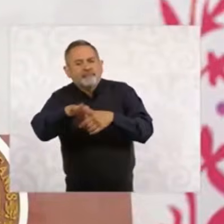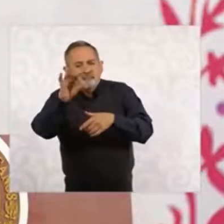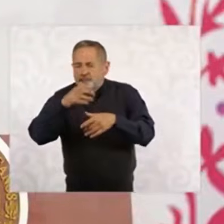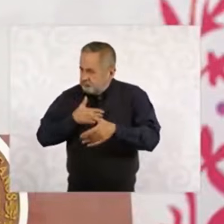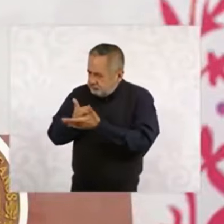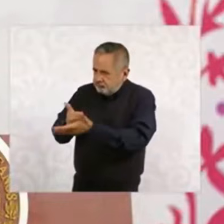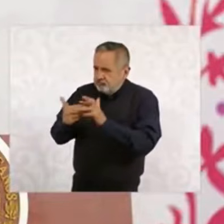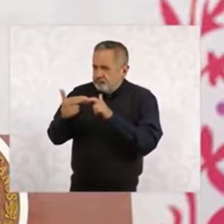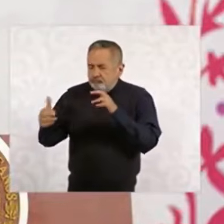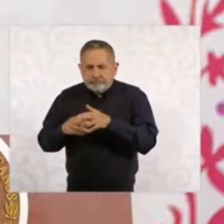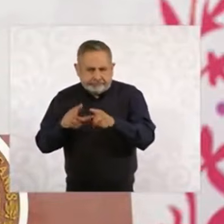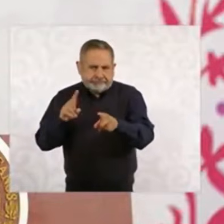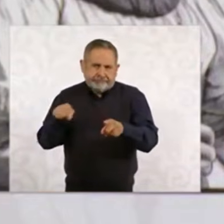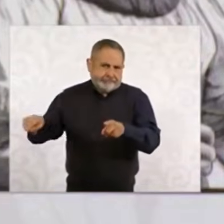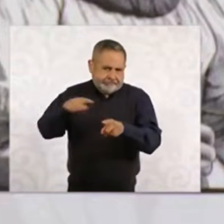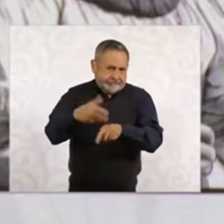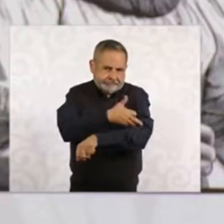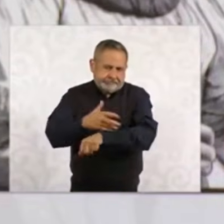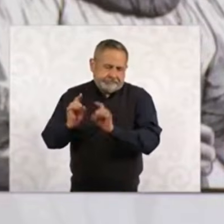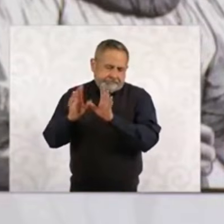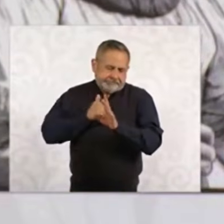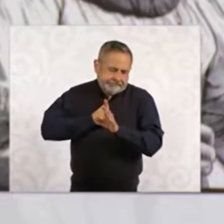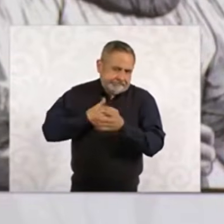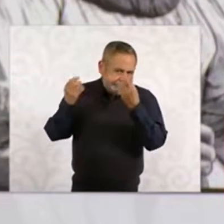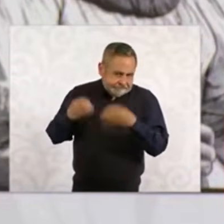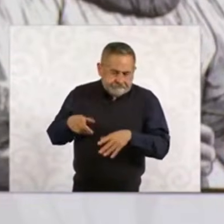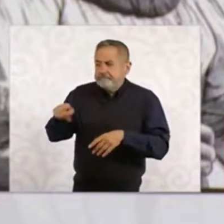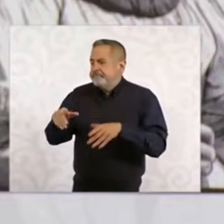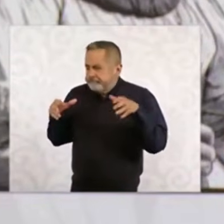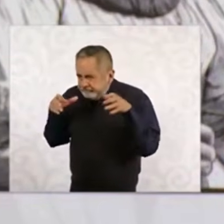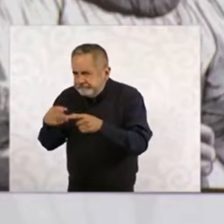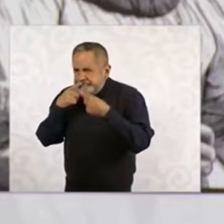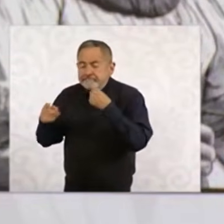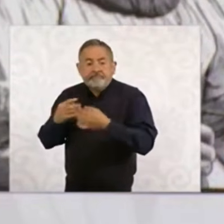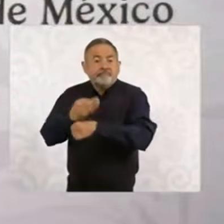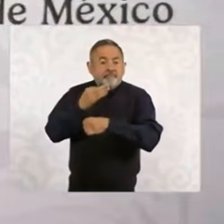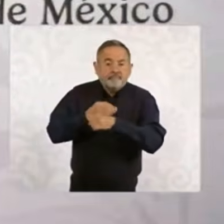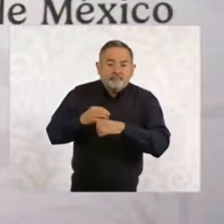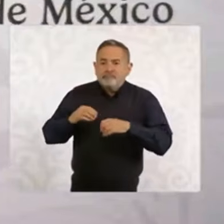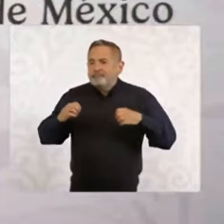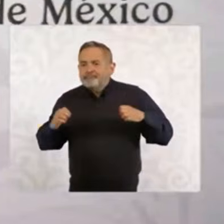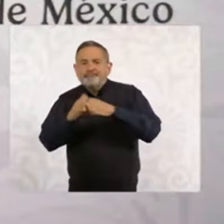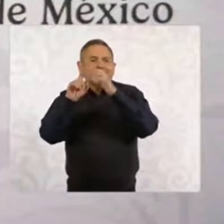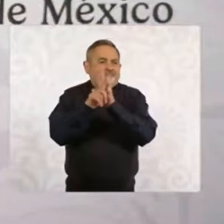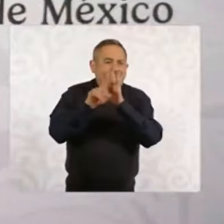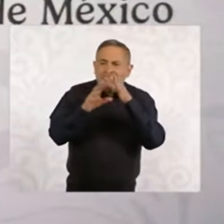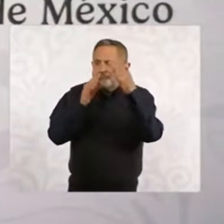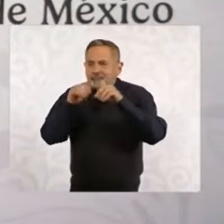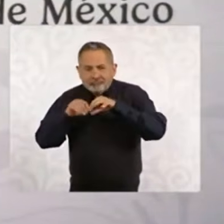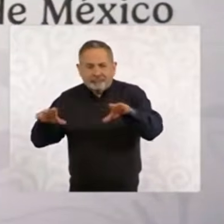que lamentablemente tienen una persona desaparecida, el trabajo que estamos haciendo de la alerta, el trabajo que estamos haciendo